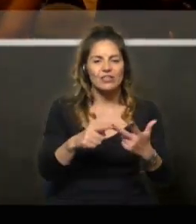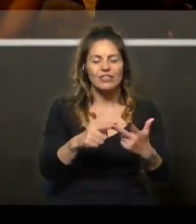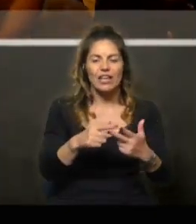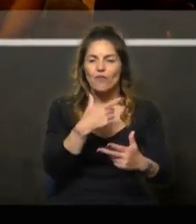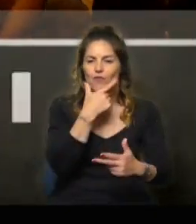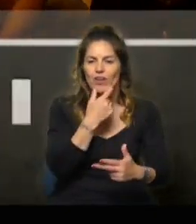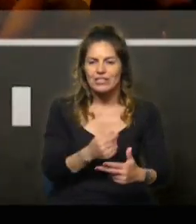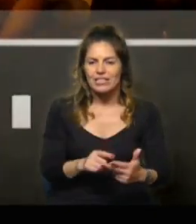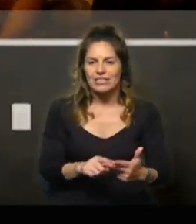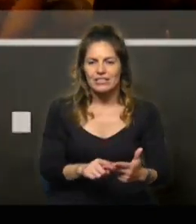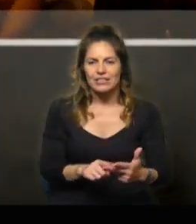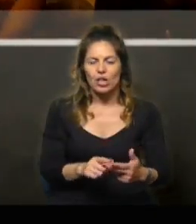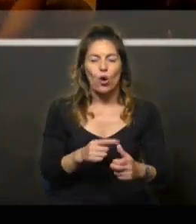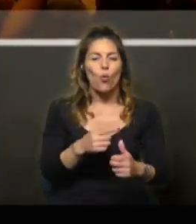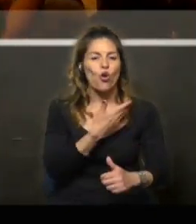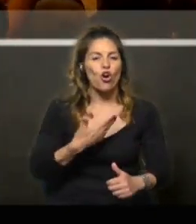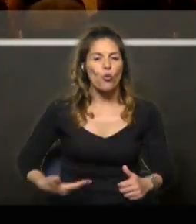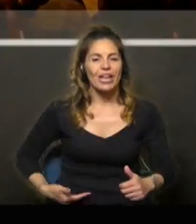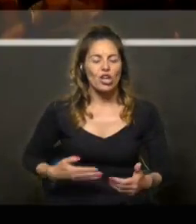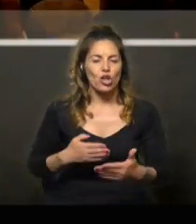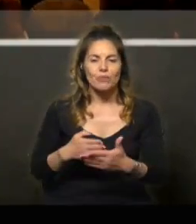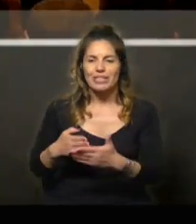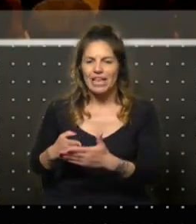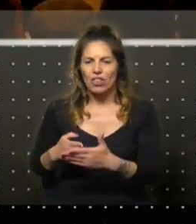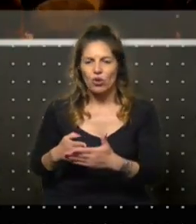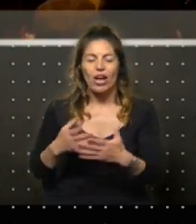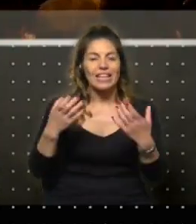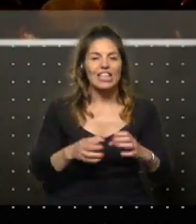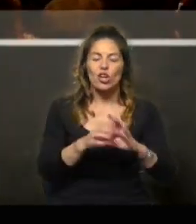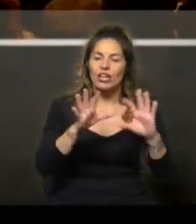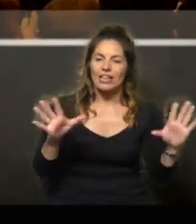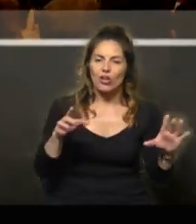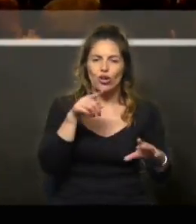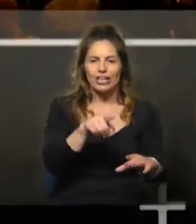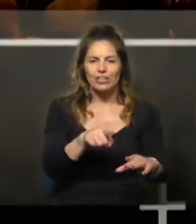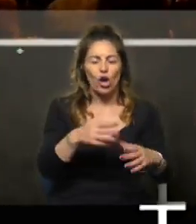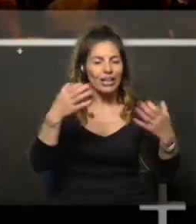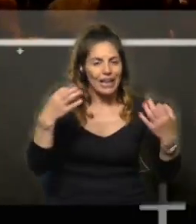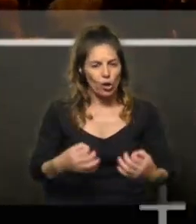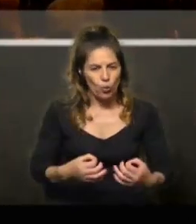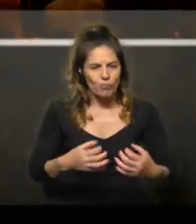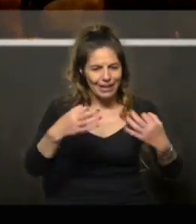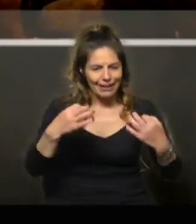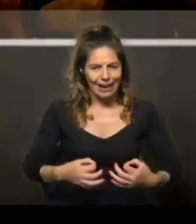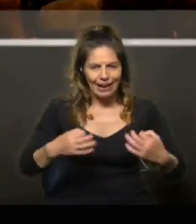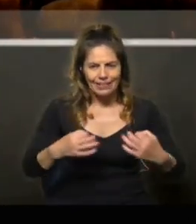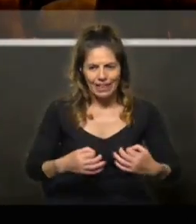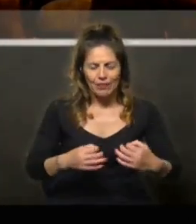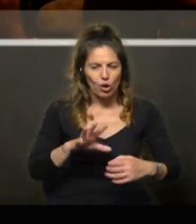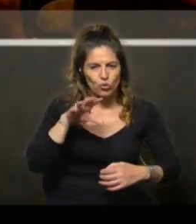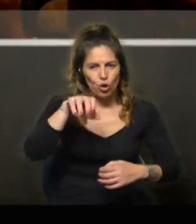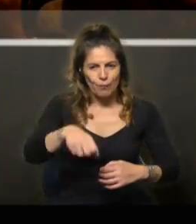simples Un gobierno limitado y quiero que quede claro esto que cumple a rajatablas con sus